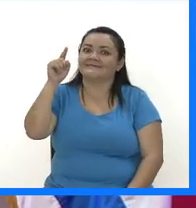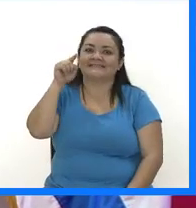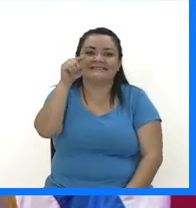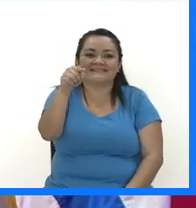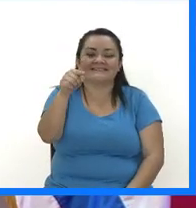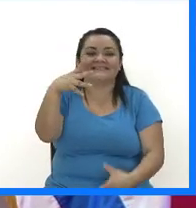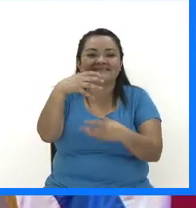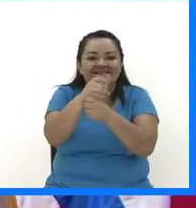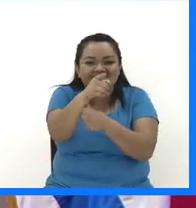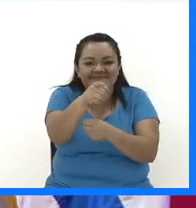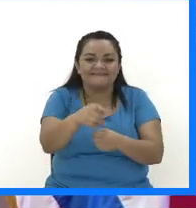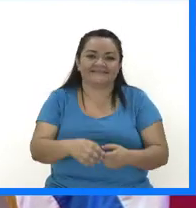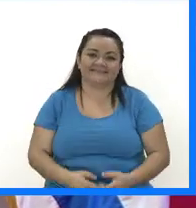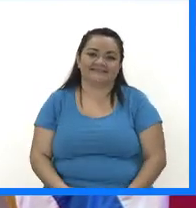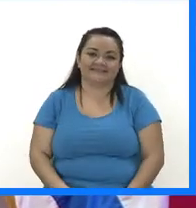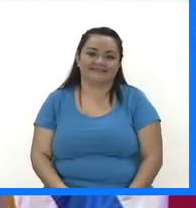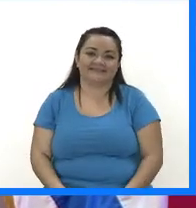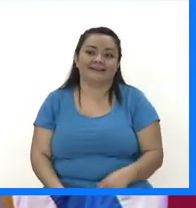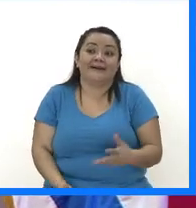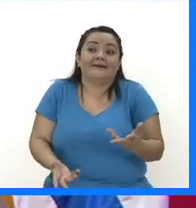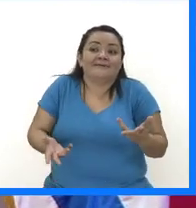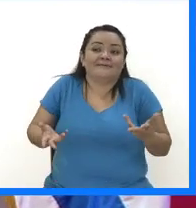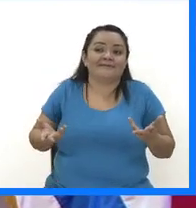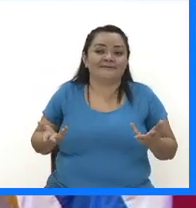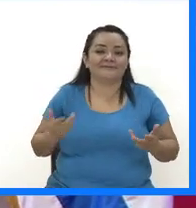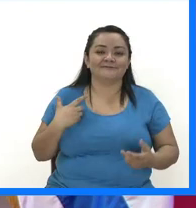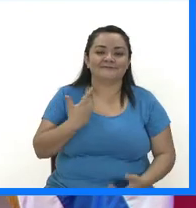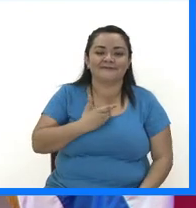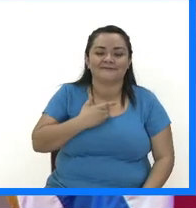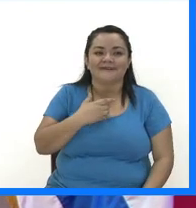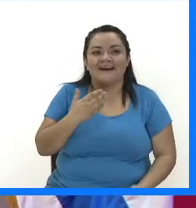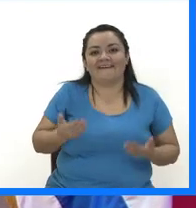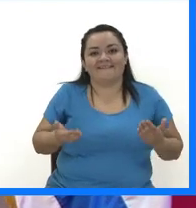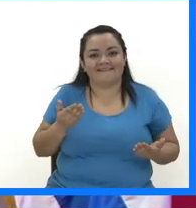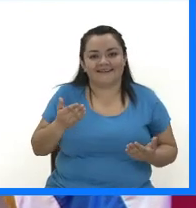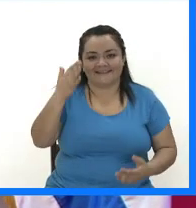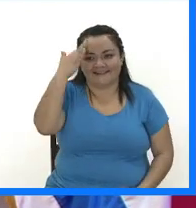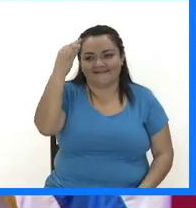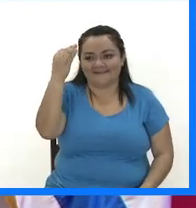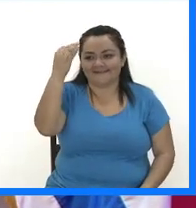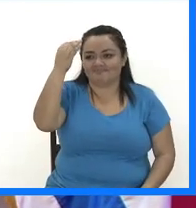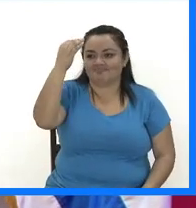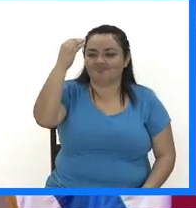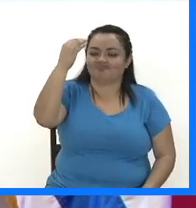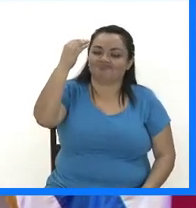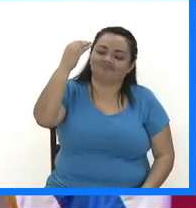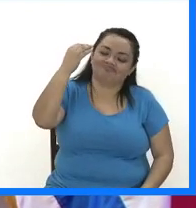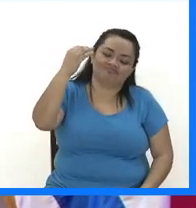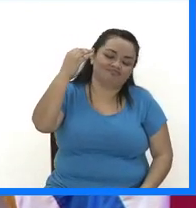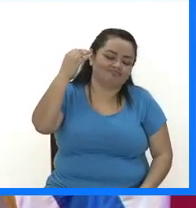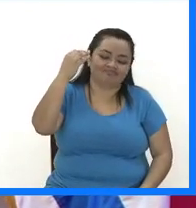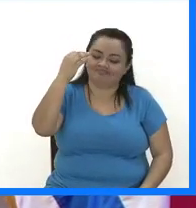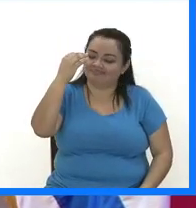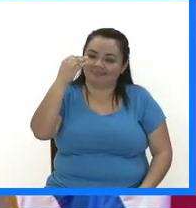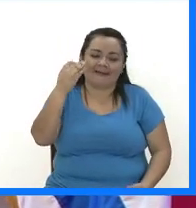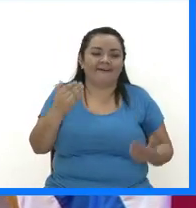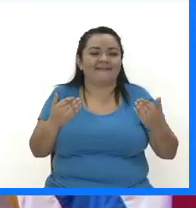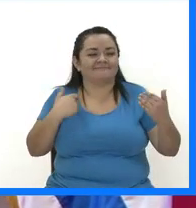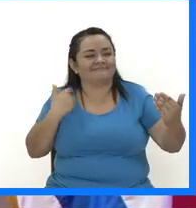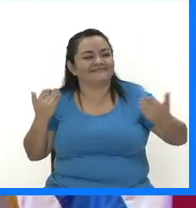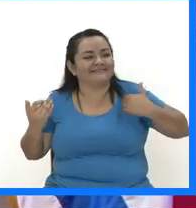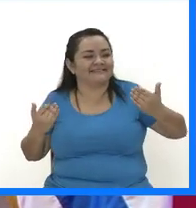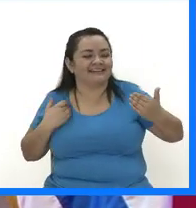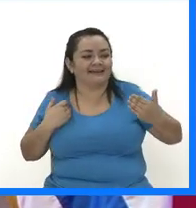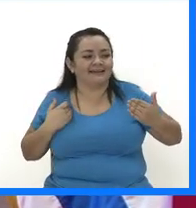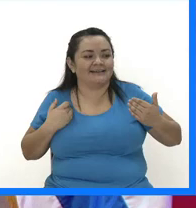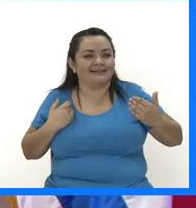ti pero hubo alguien que tengo toda la fe hubo a alguien que te cortó las alas hubo alguien que te